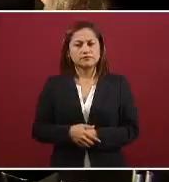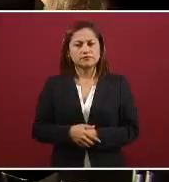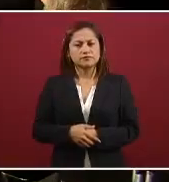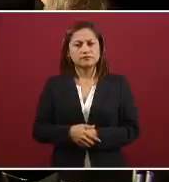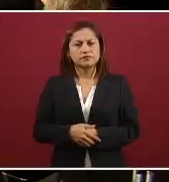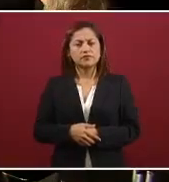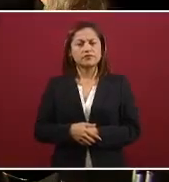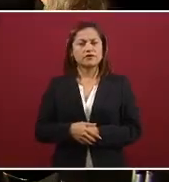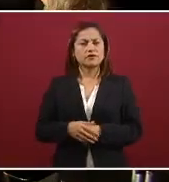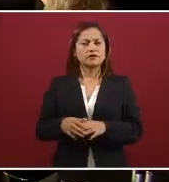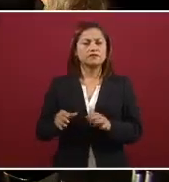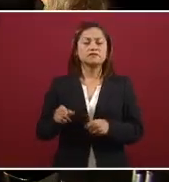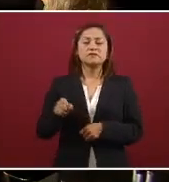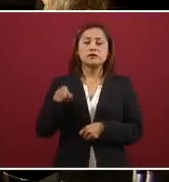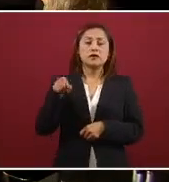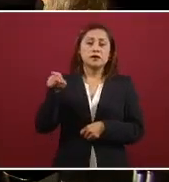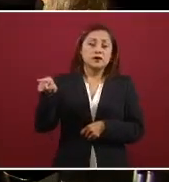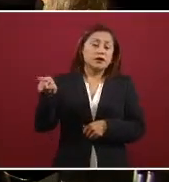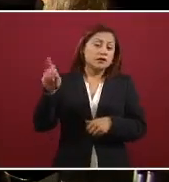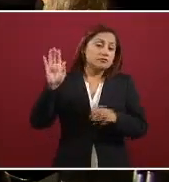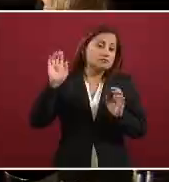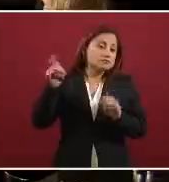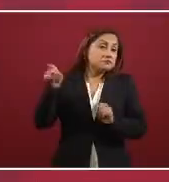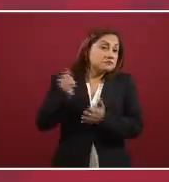Pues él tomó esta decisión